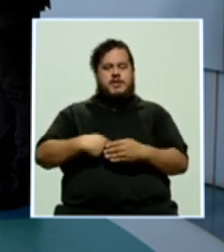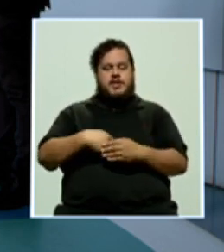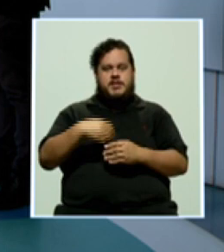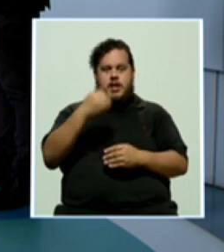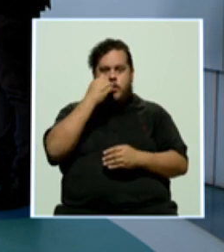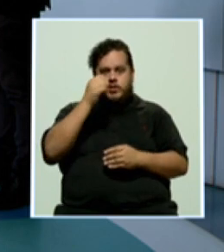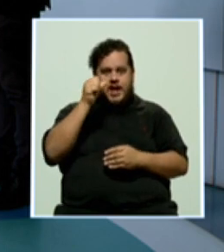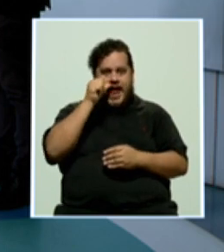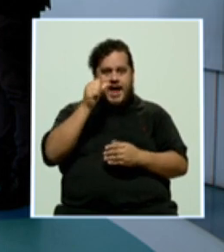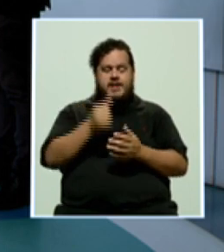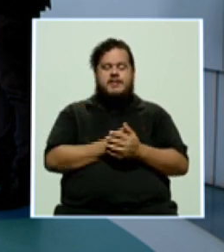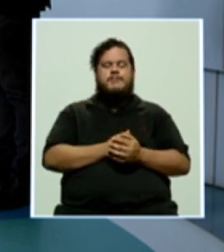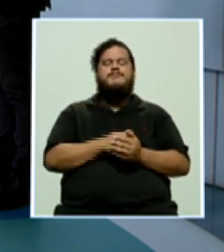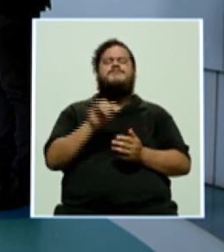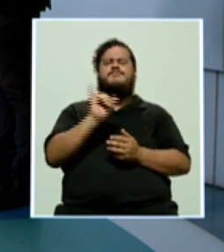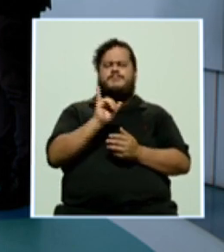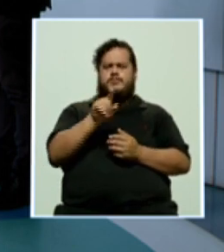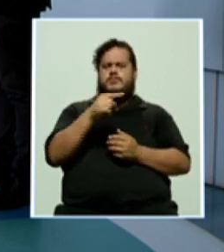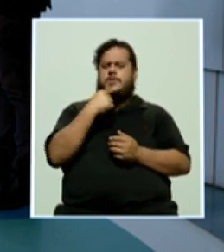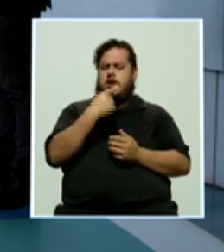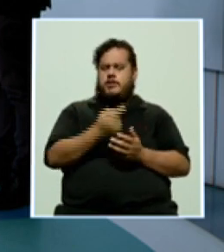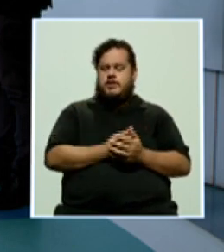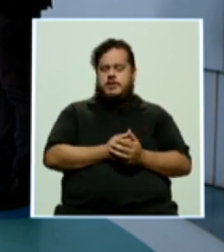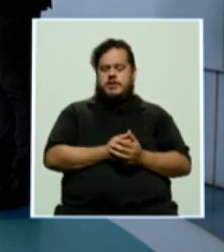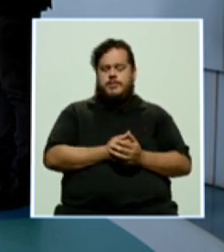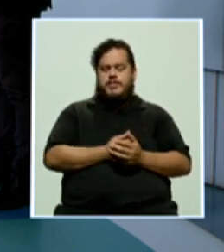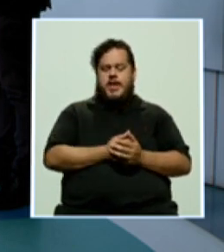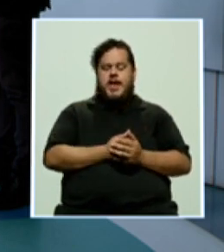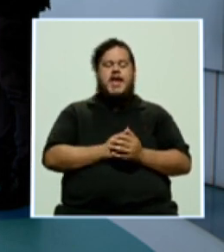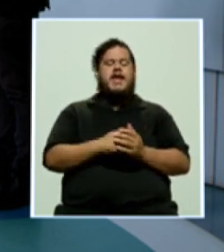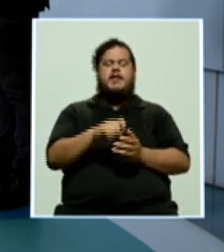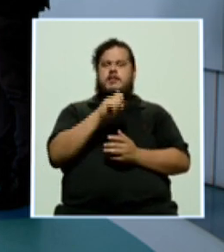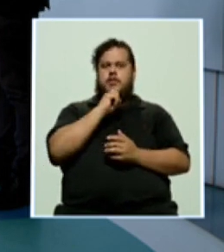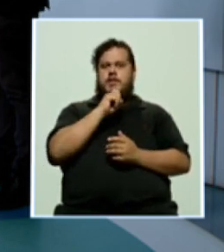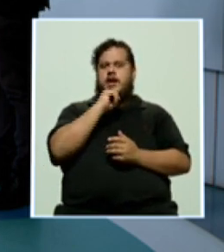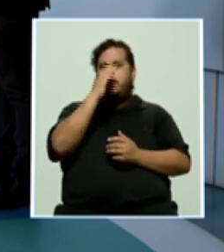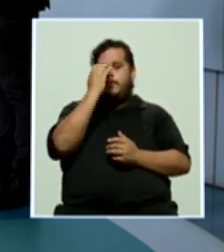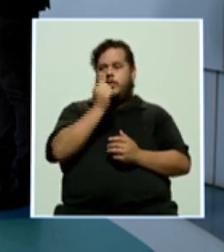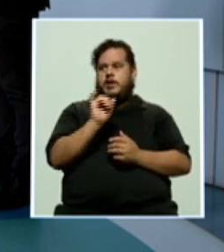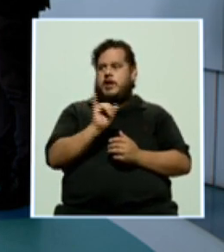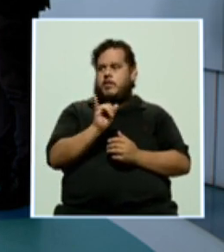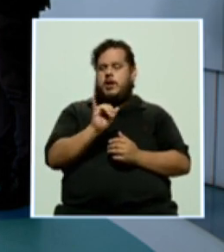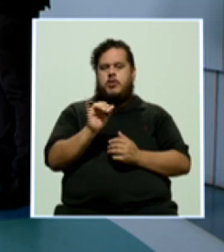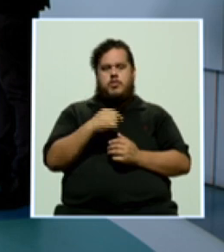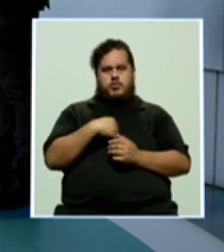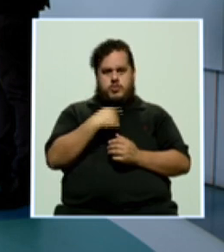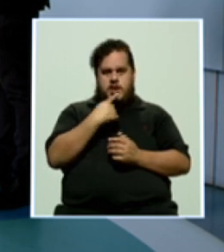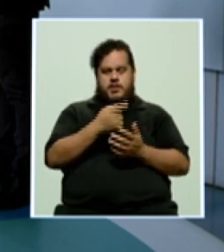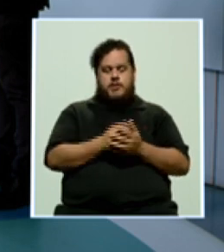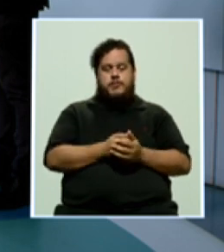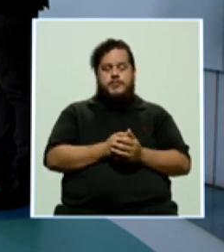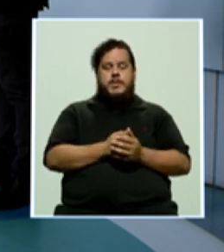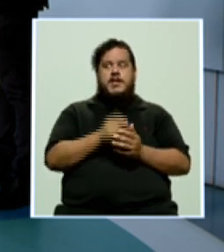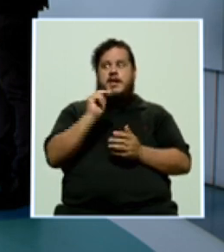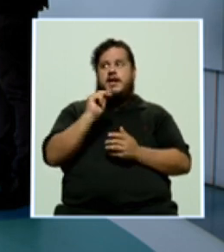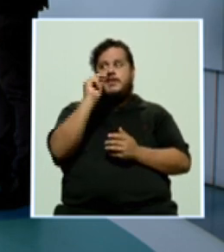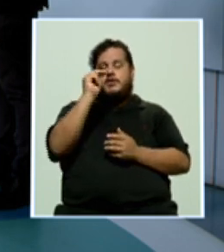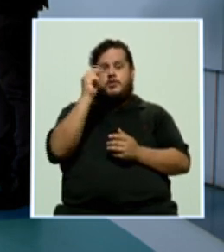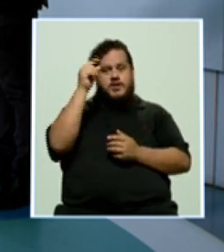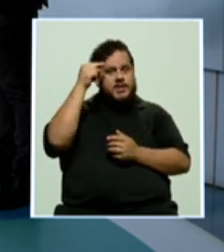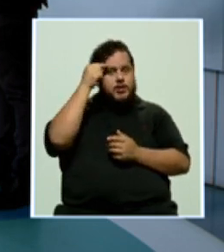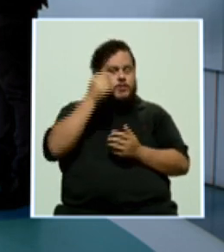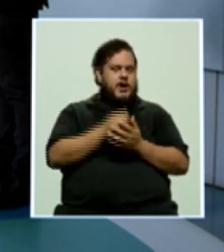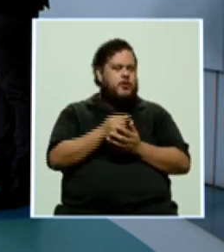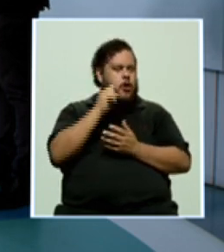es. Y bueno, como usted lo dice, es complicado porque, como también reitero, es el norte del gobierno. Parece